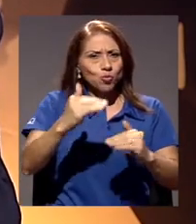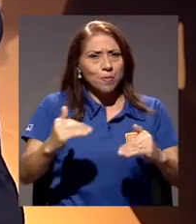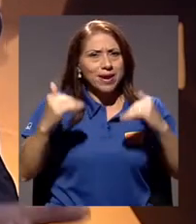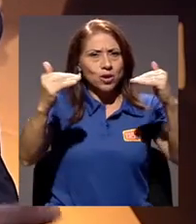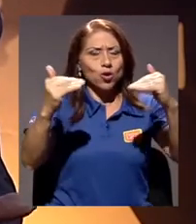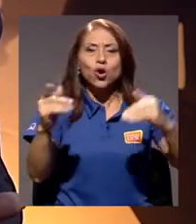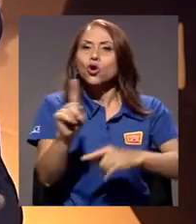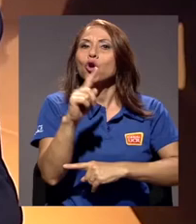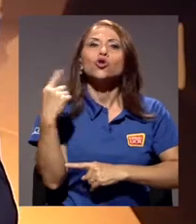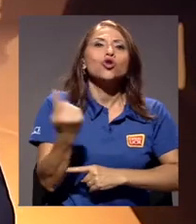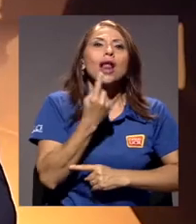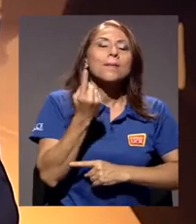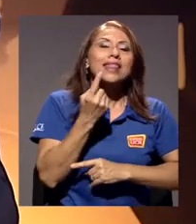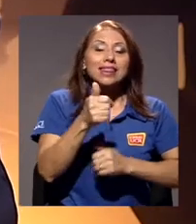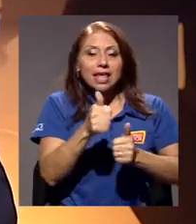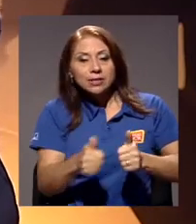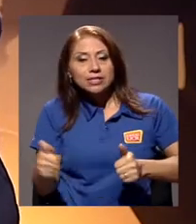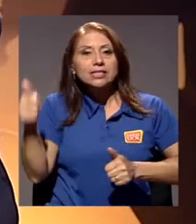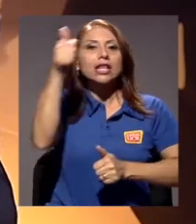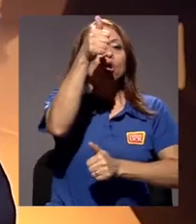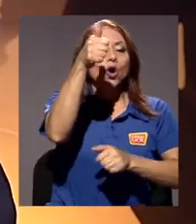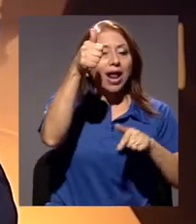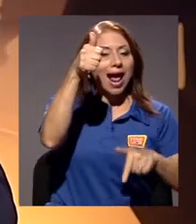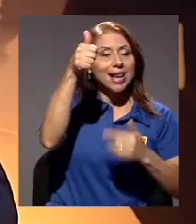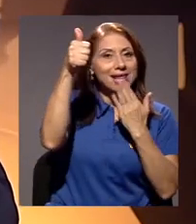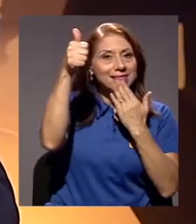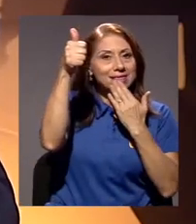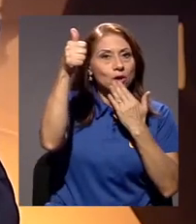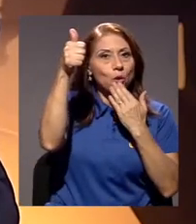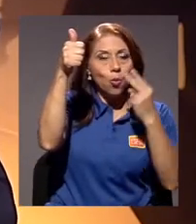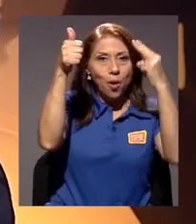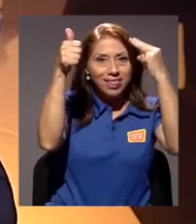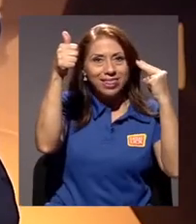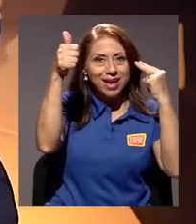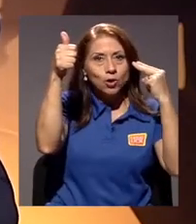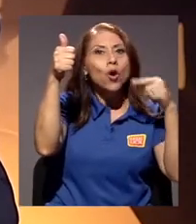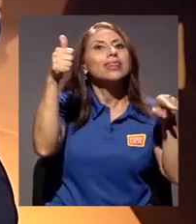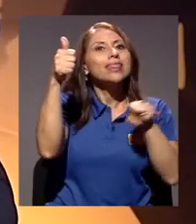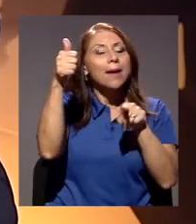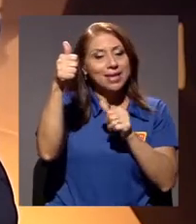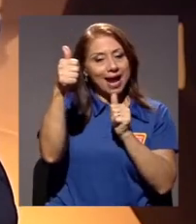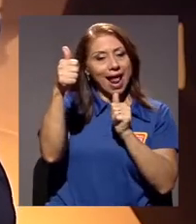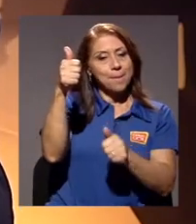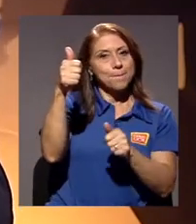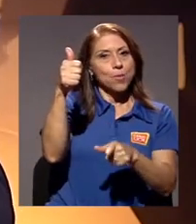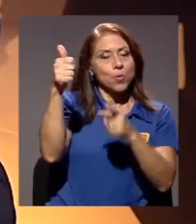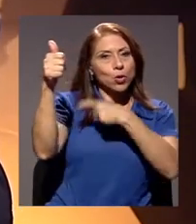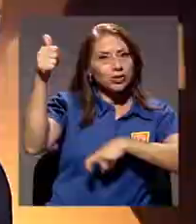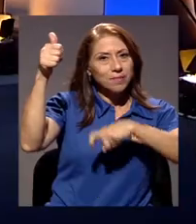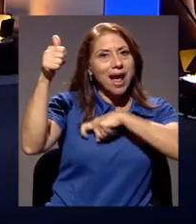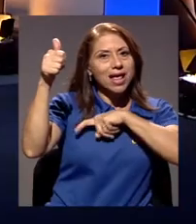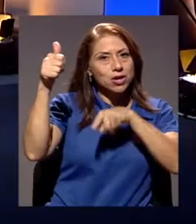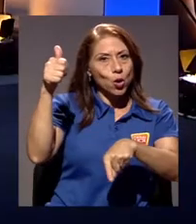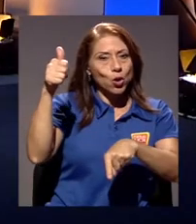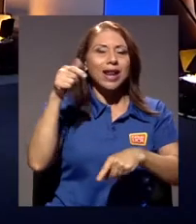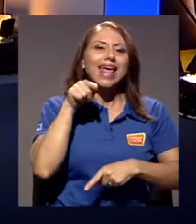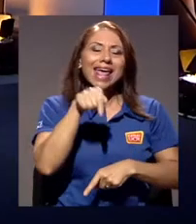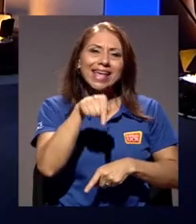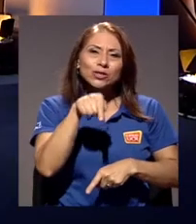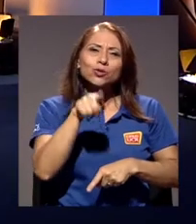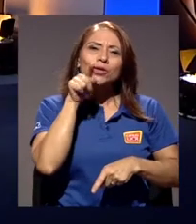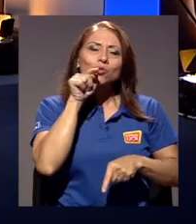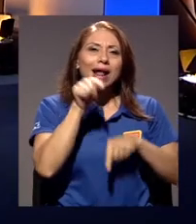respecto al indio o al negro sino al propio español es una crítica un